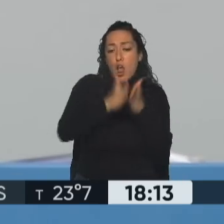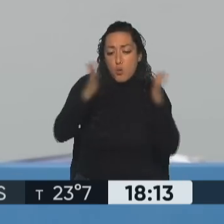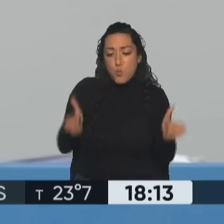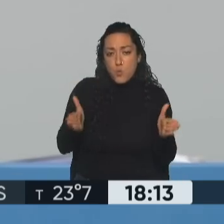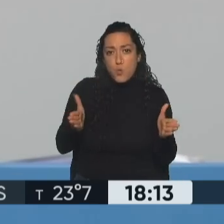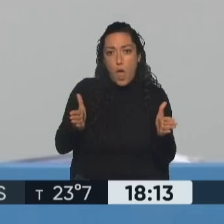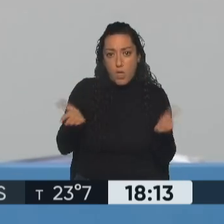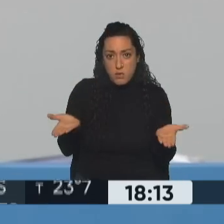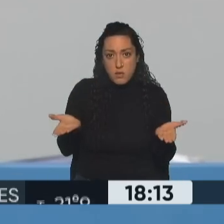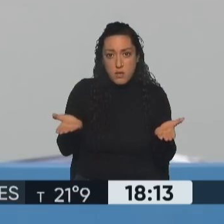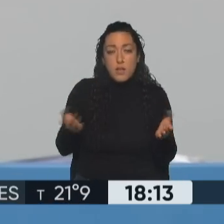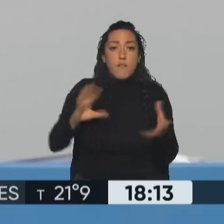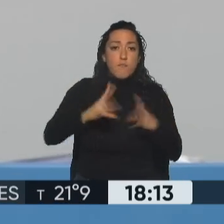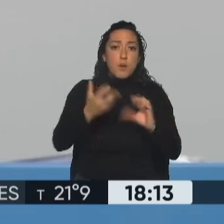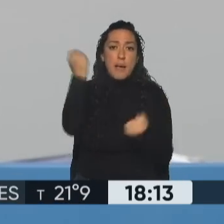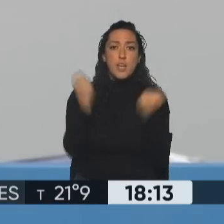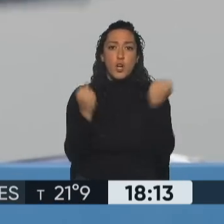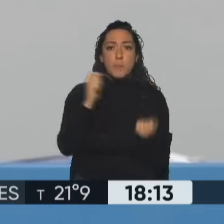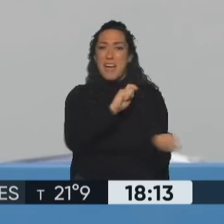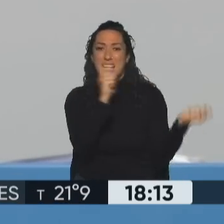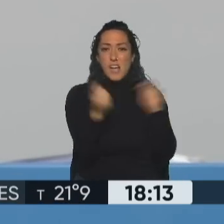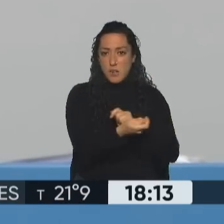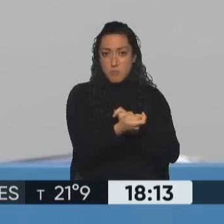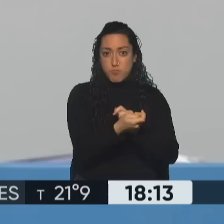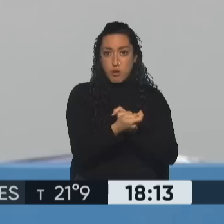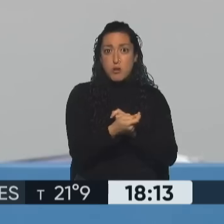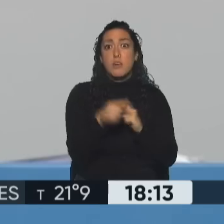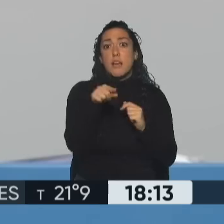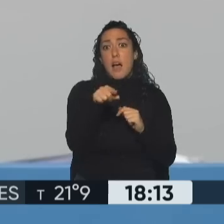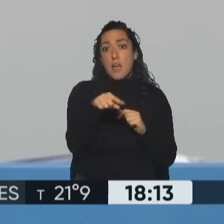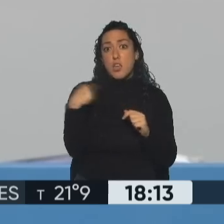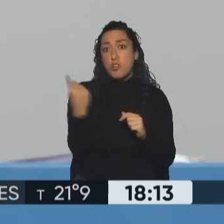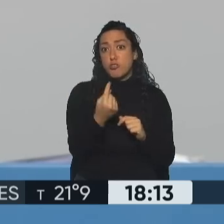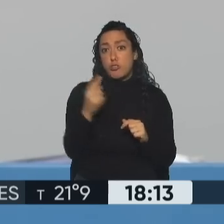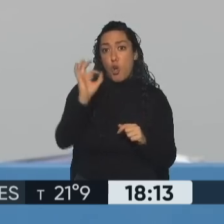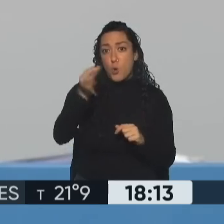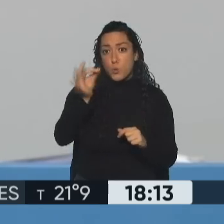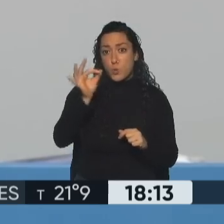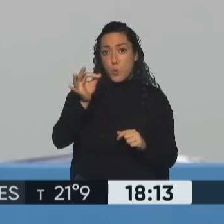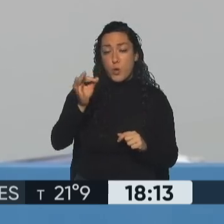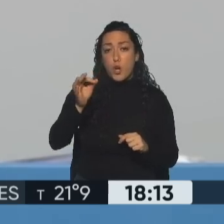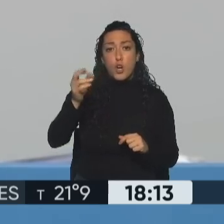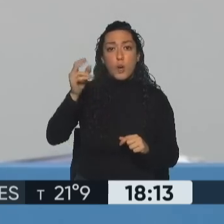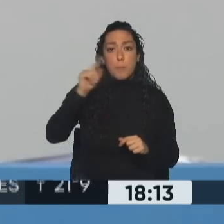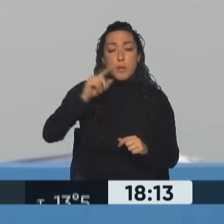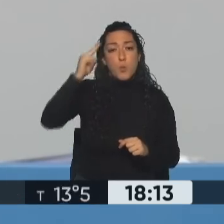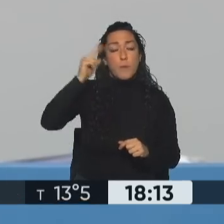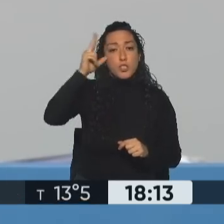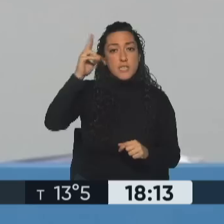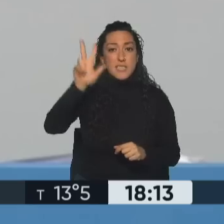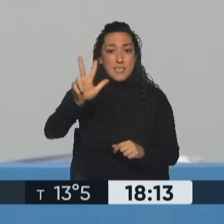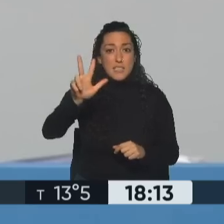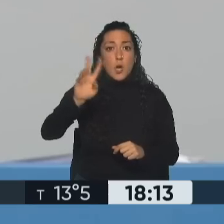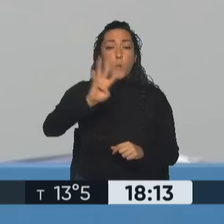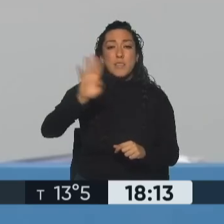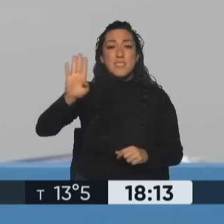donde nos cambiaron la matriz económica y donde aparecimos en octubre del 83 con $45.000